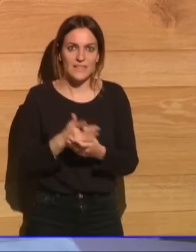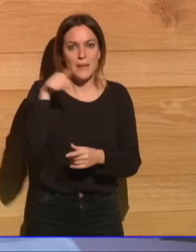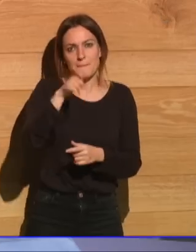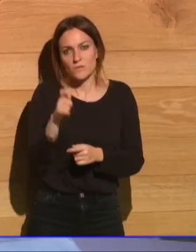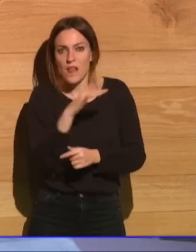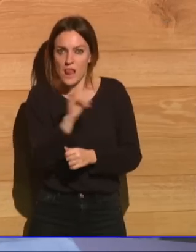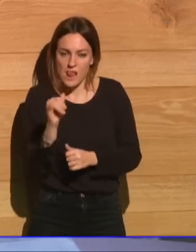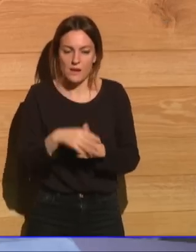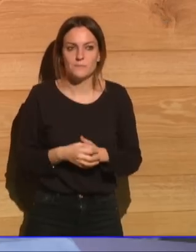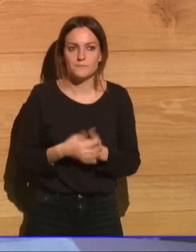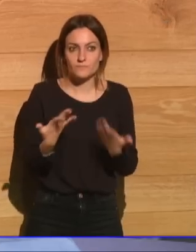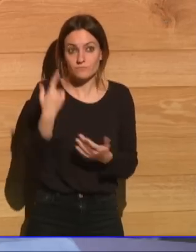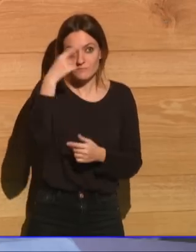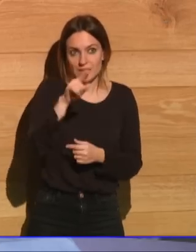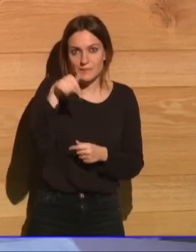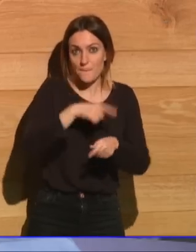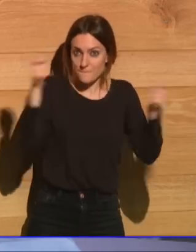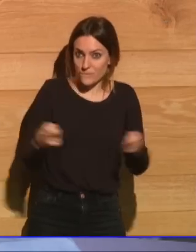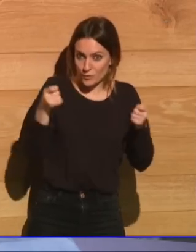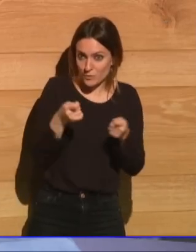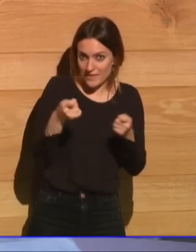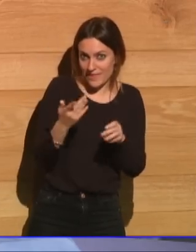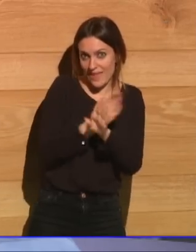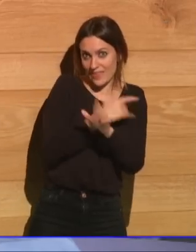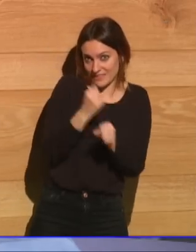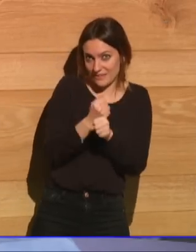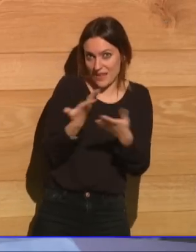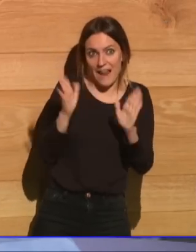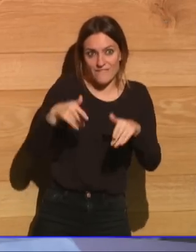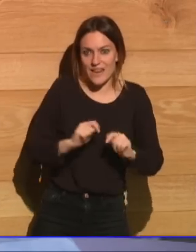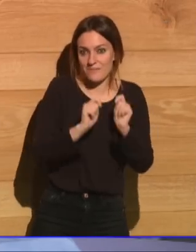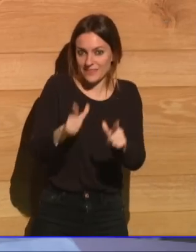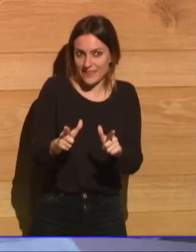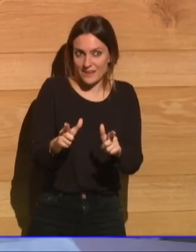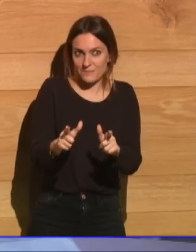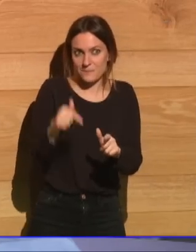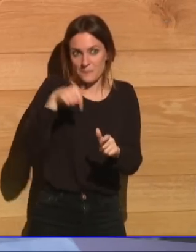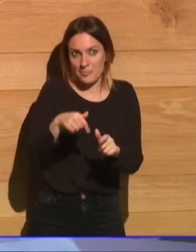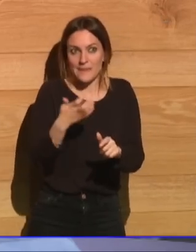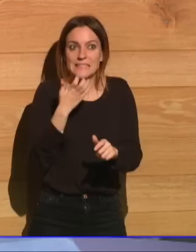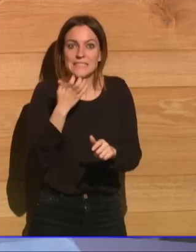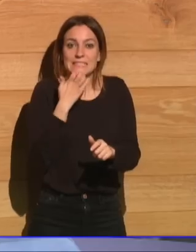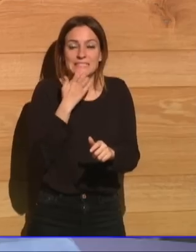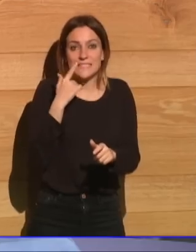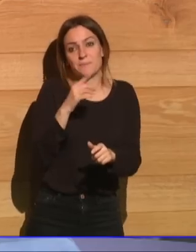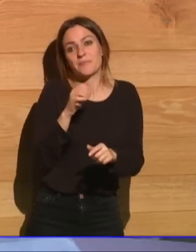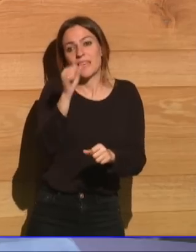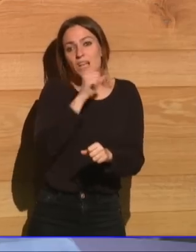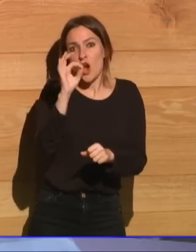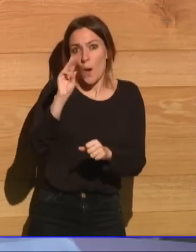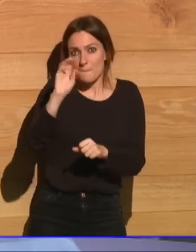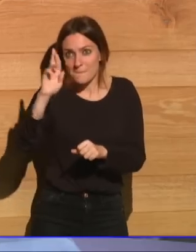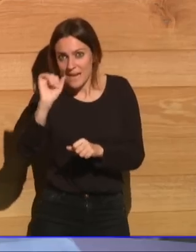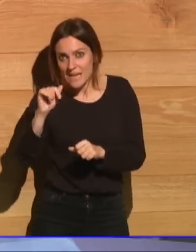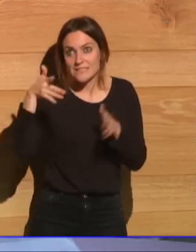algo. Entonces, como se sabe que viene de la publicidad, se le atribuyen... Inmediatamente se dice. Si que es que viniera son de la idiotas. ópera, pues se le diría que es